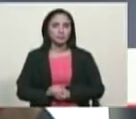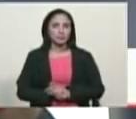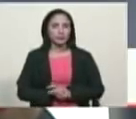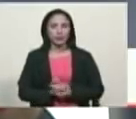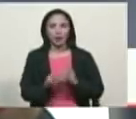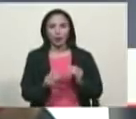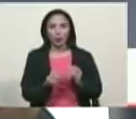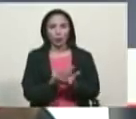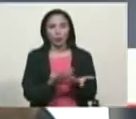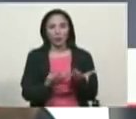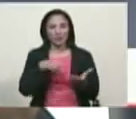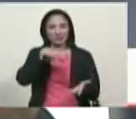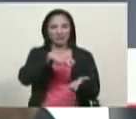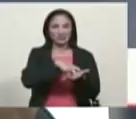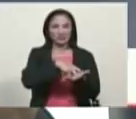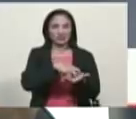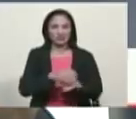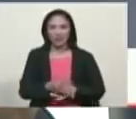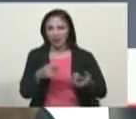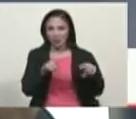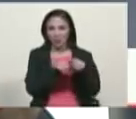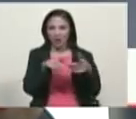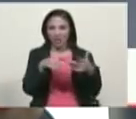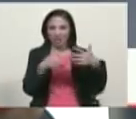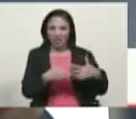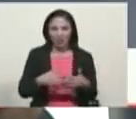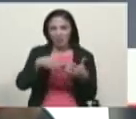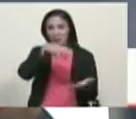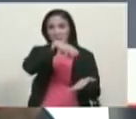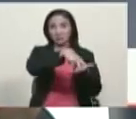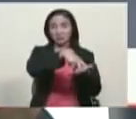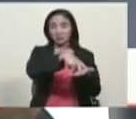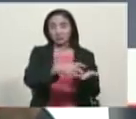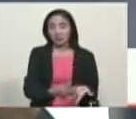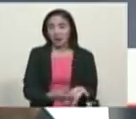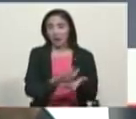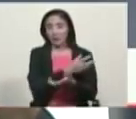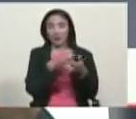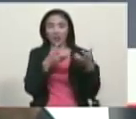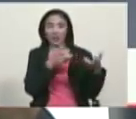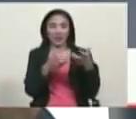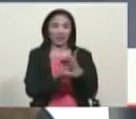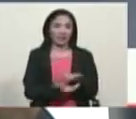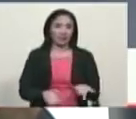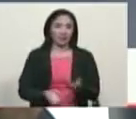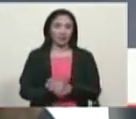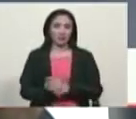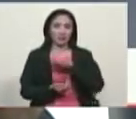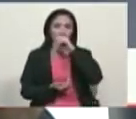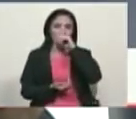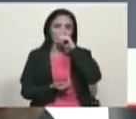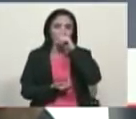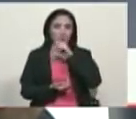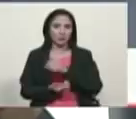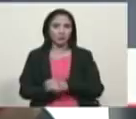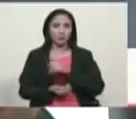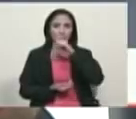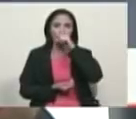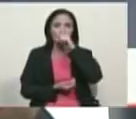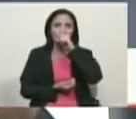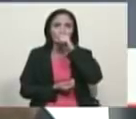poniéndose a los pies de un imperio que quiere llevar guerras, de un señor